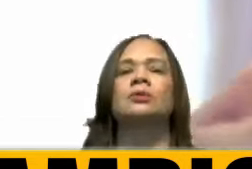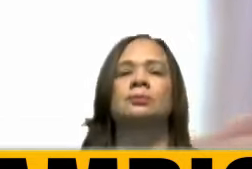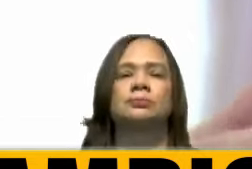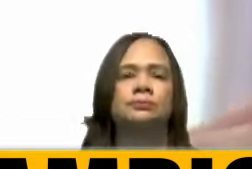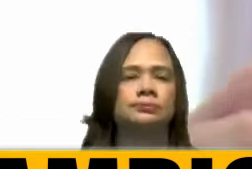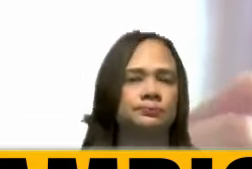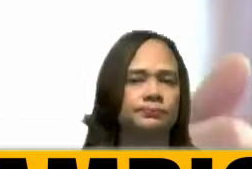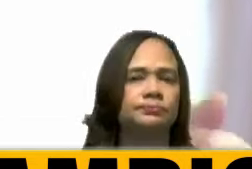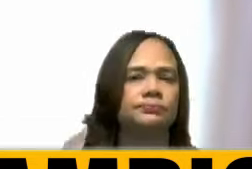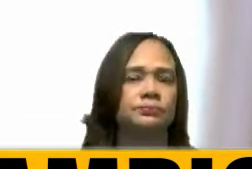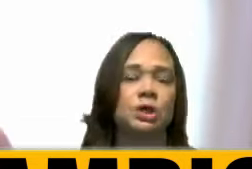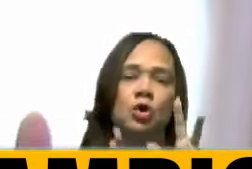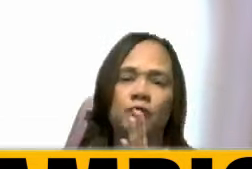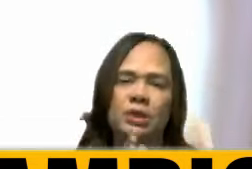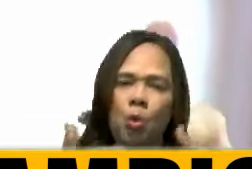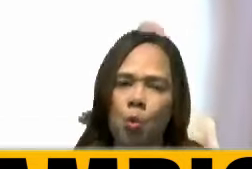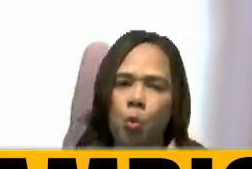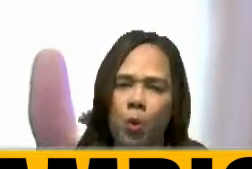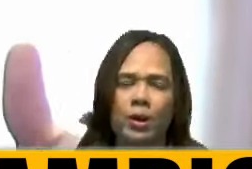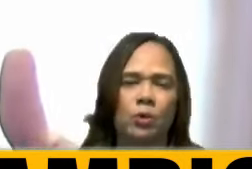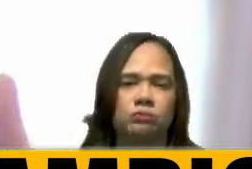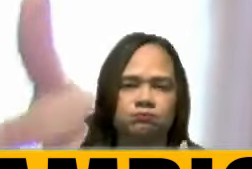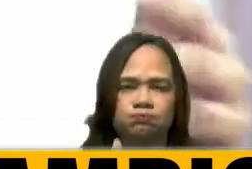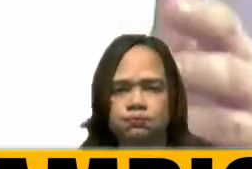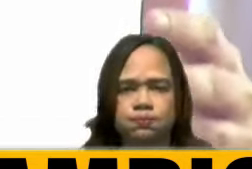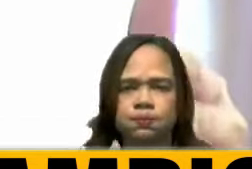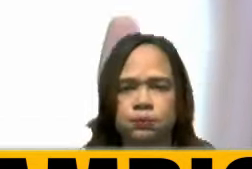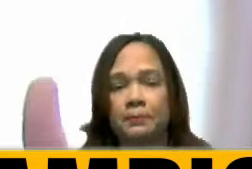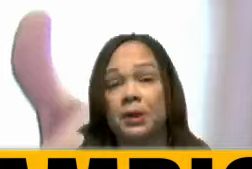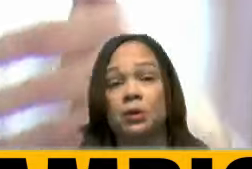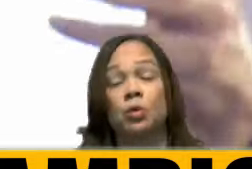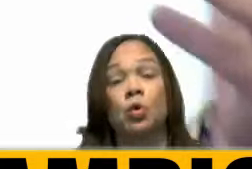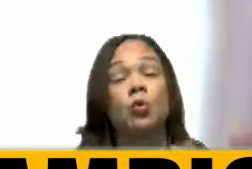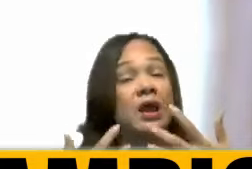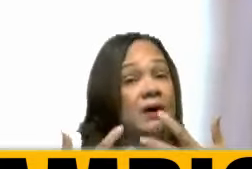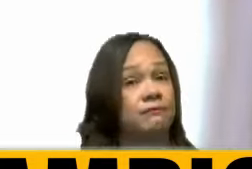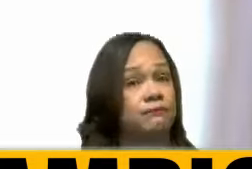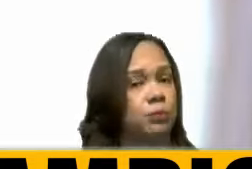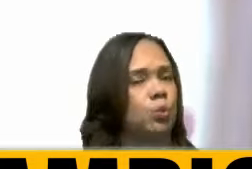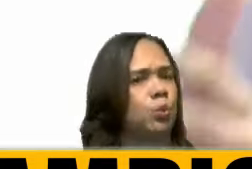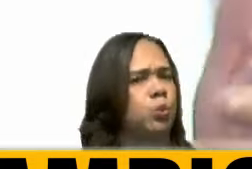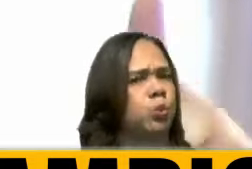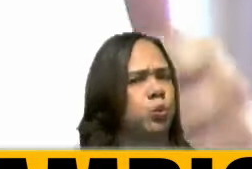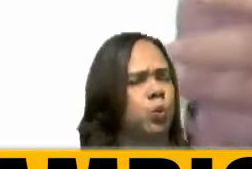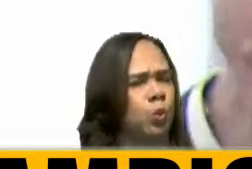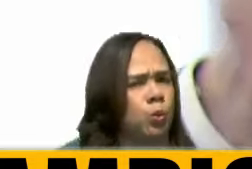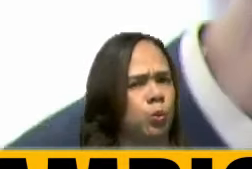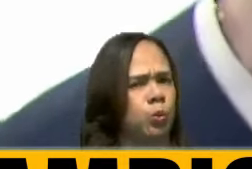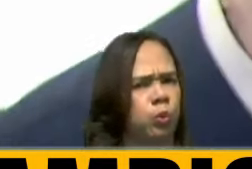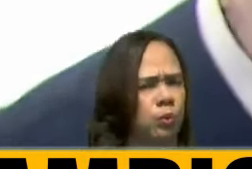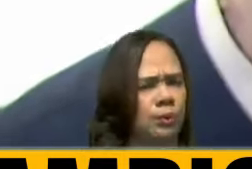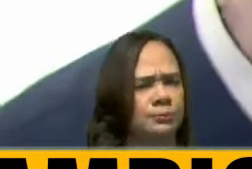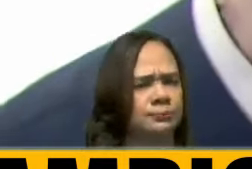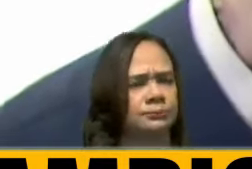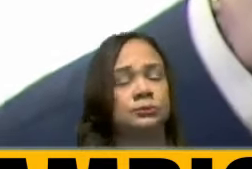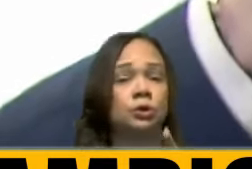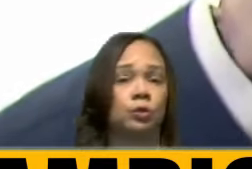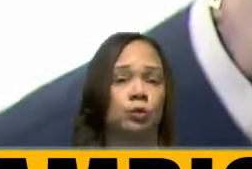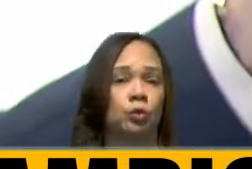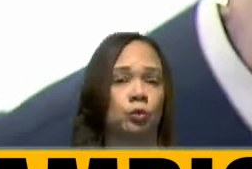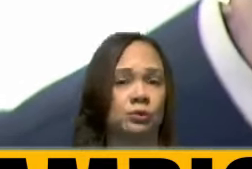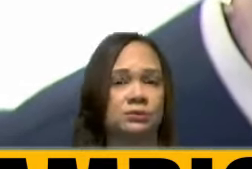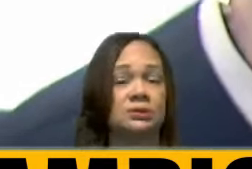los videojuegos que están de moda pero que es una industria competitiva que es y luisín lo sabe lo